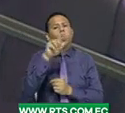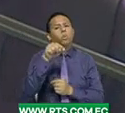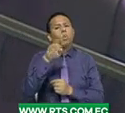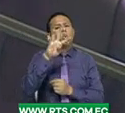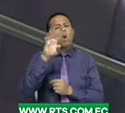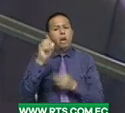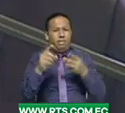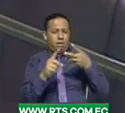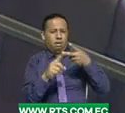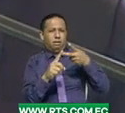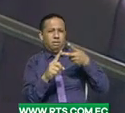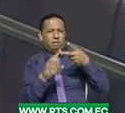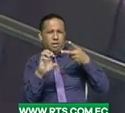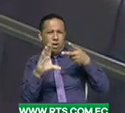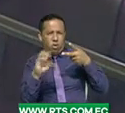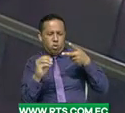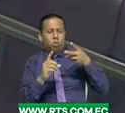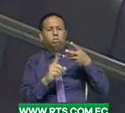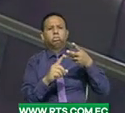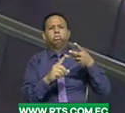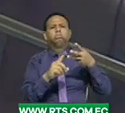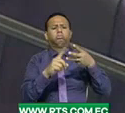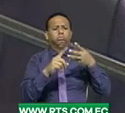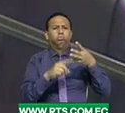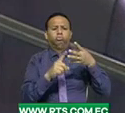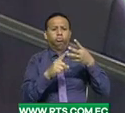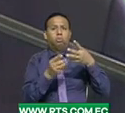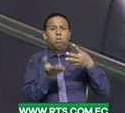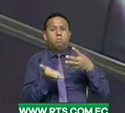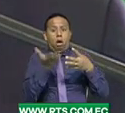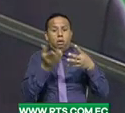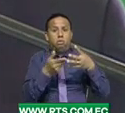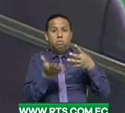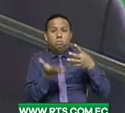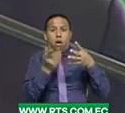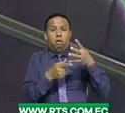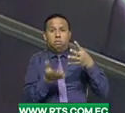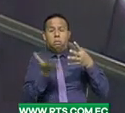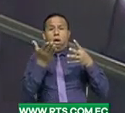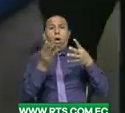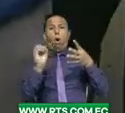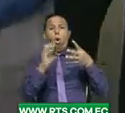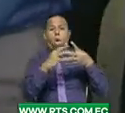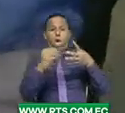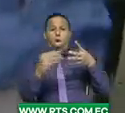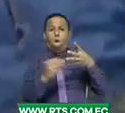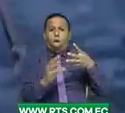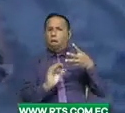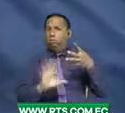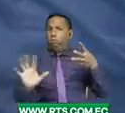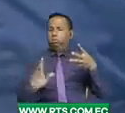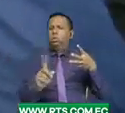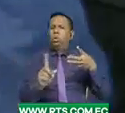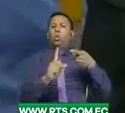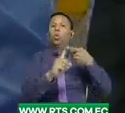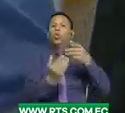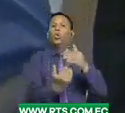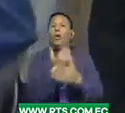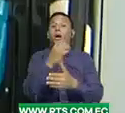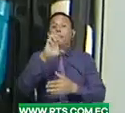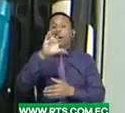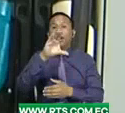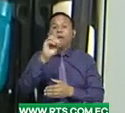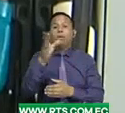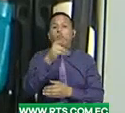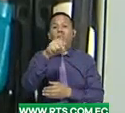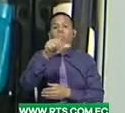galón. Estos combustibles no subirán el precio ni desaparecerán. La nueva EcoPlus estará disponible